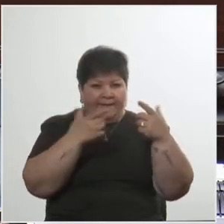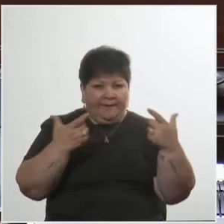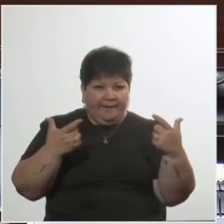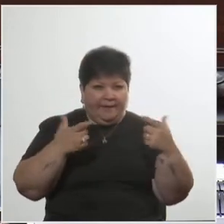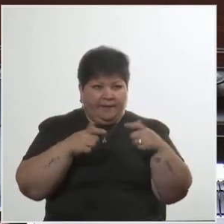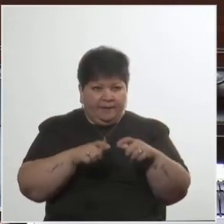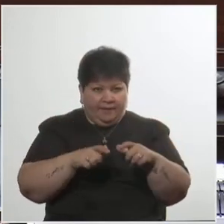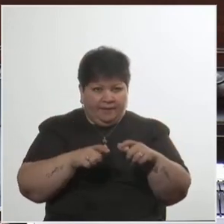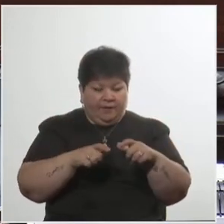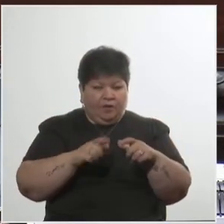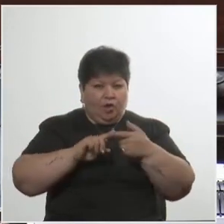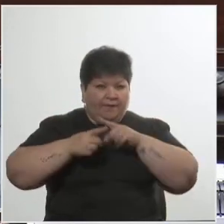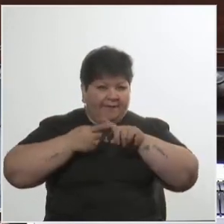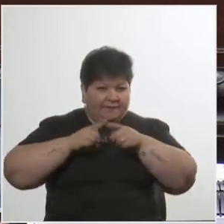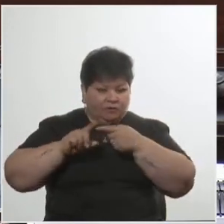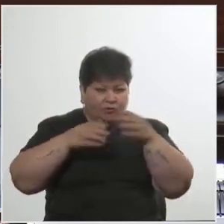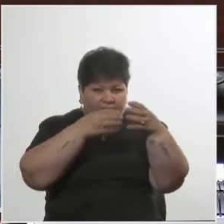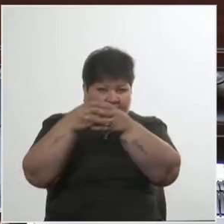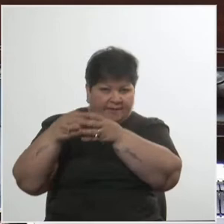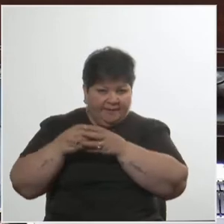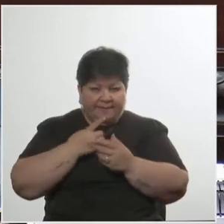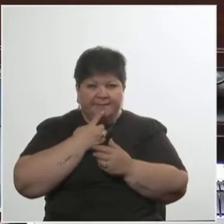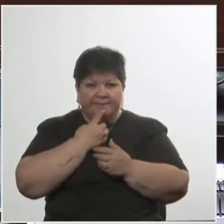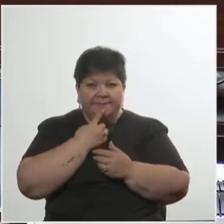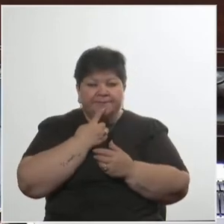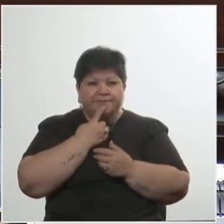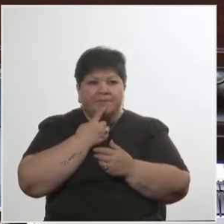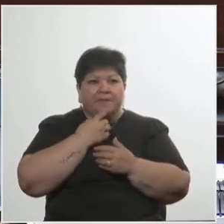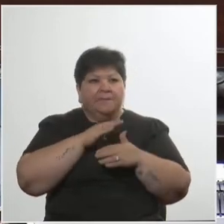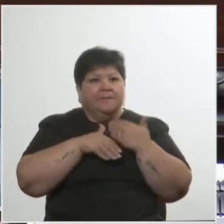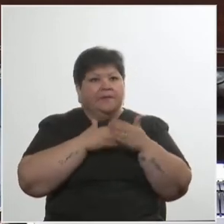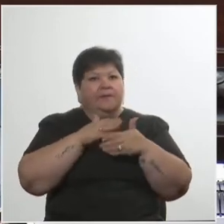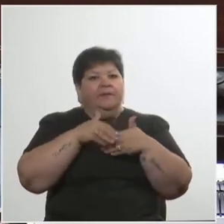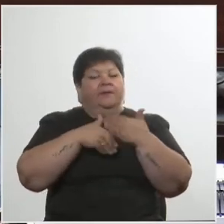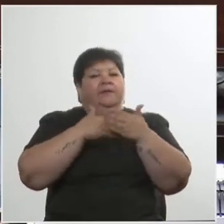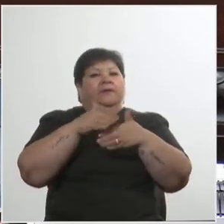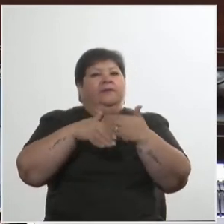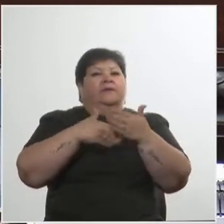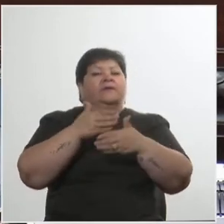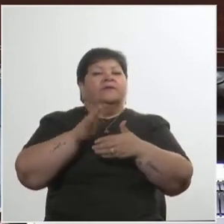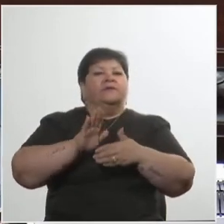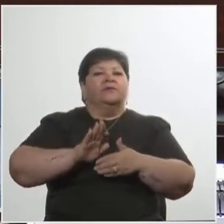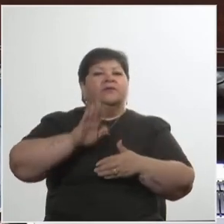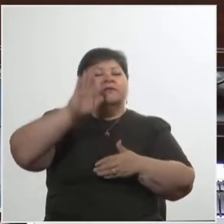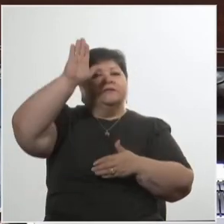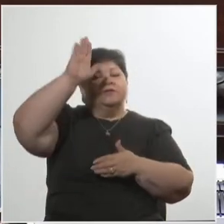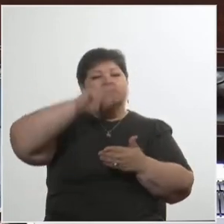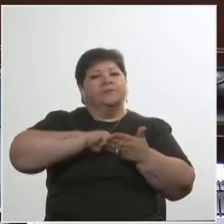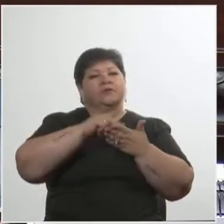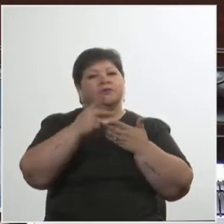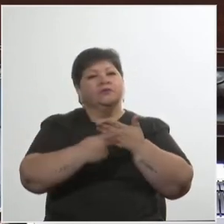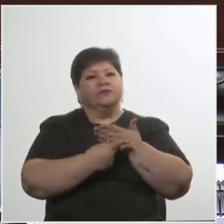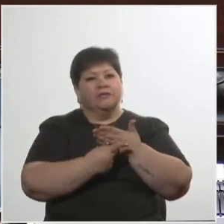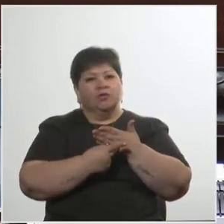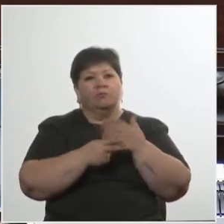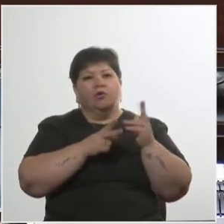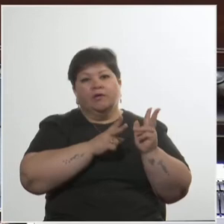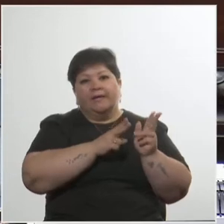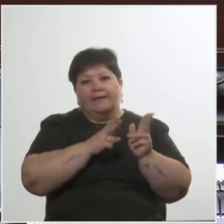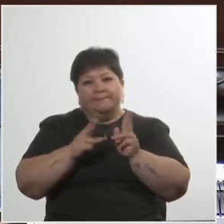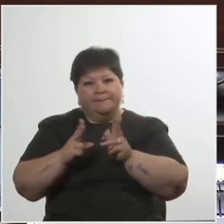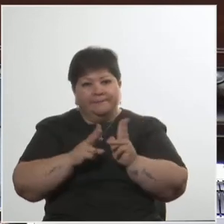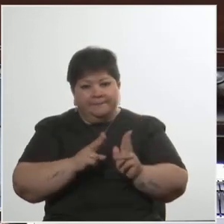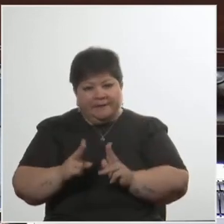en la coordinación en cuanto que el proceso de votación del proyecto sea por capítulo